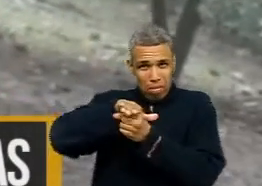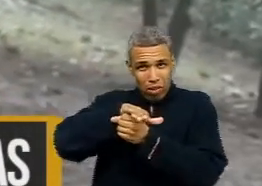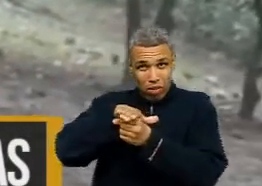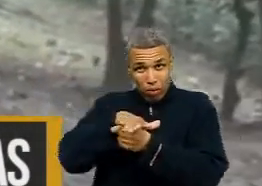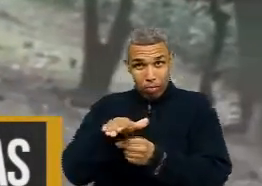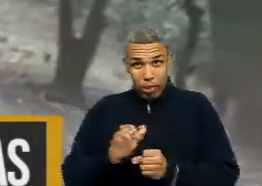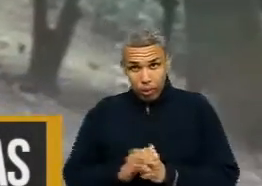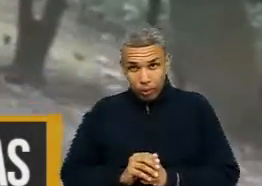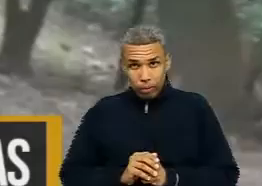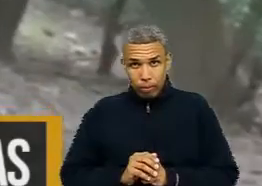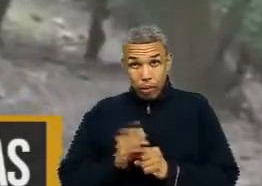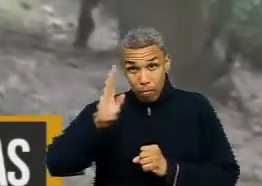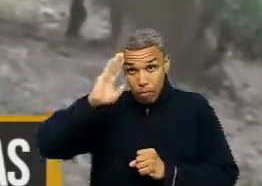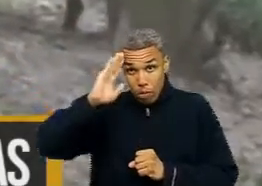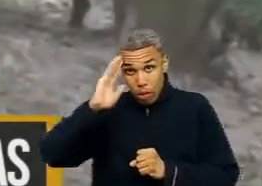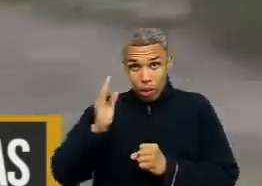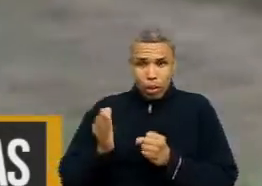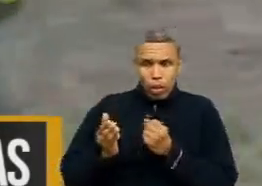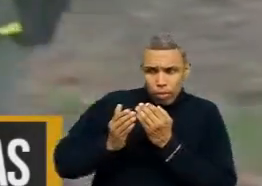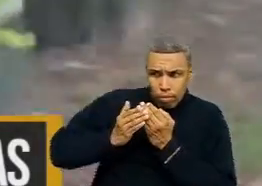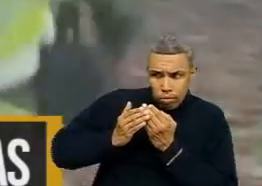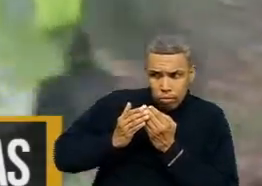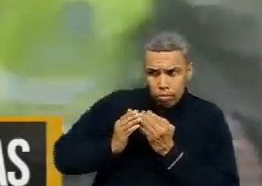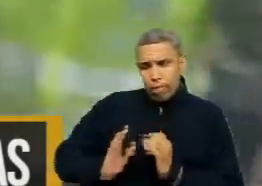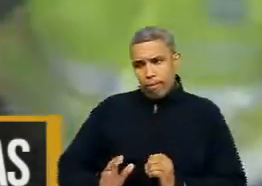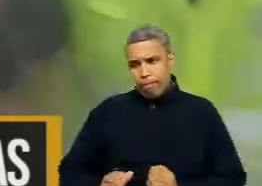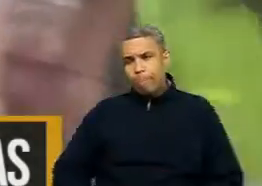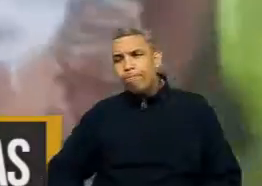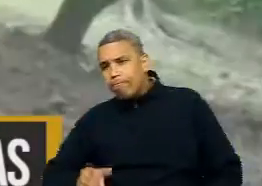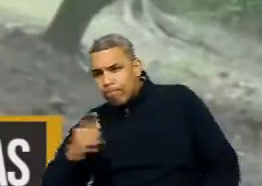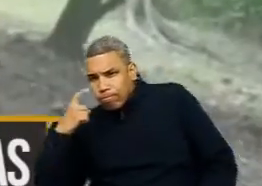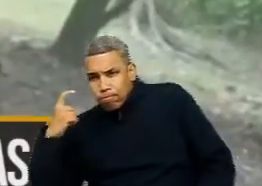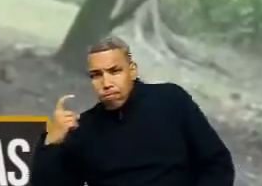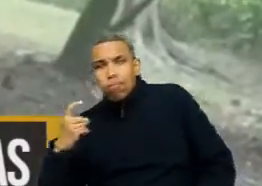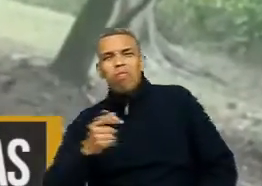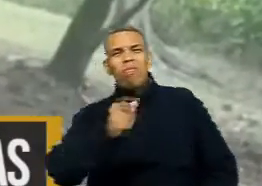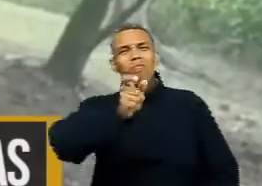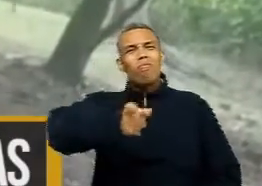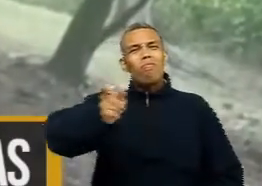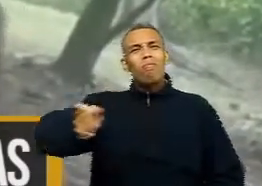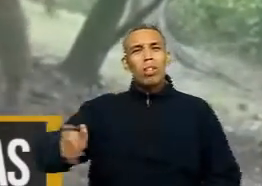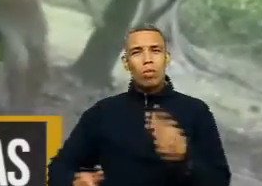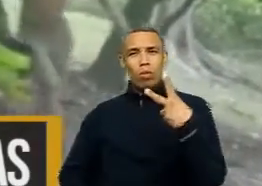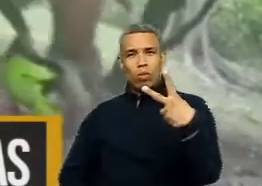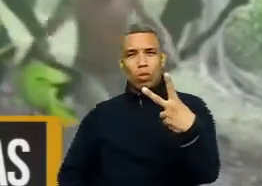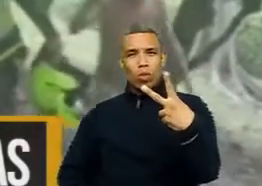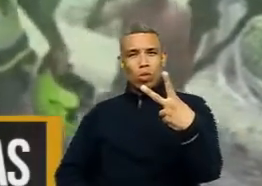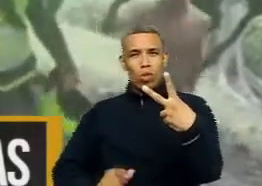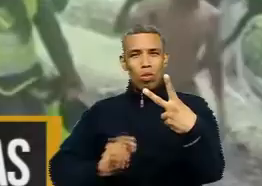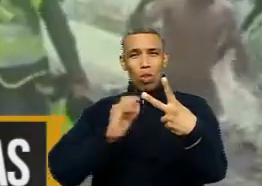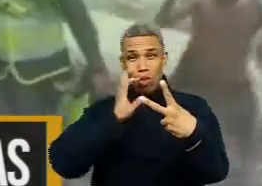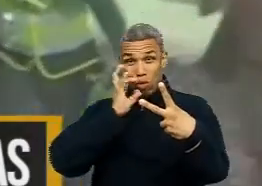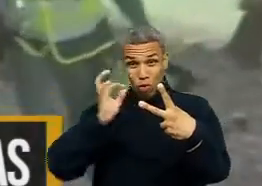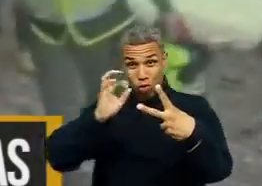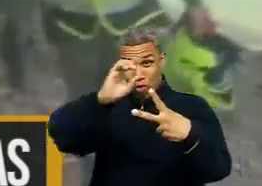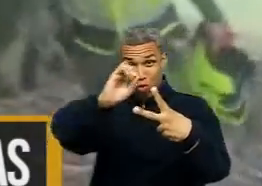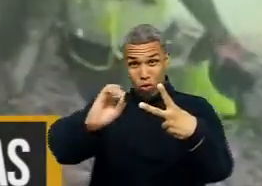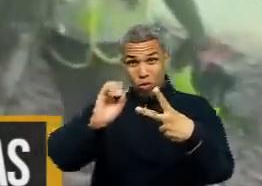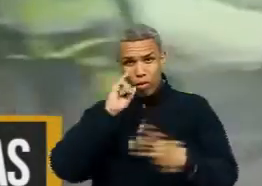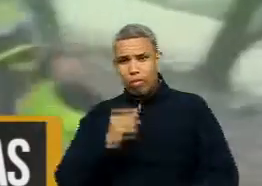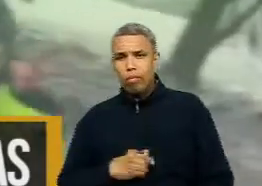se logra la captura de 2 sujetos, los cuales habían irrumpido en una residencia, estaban